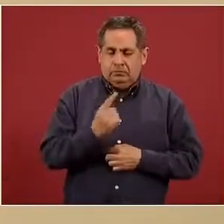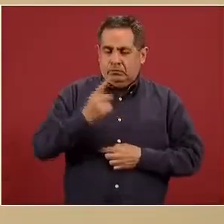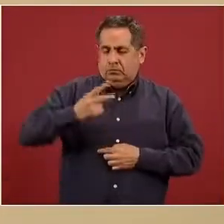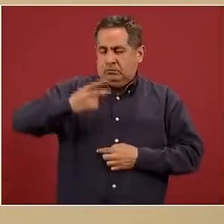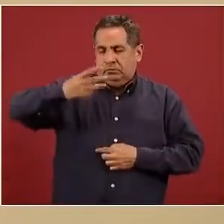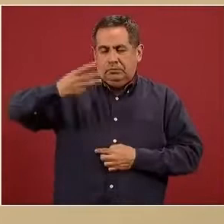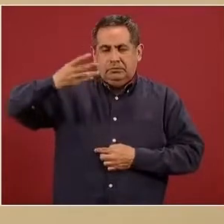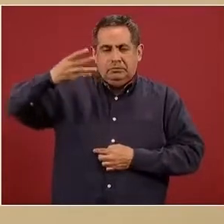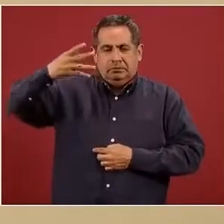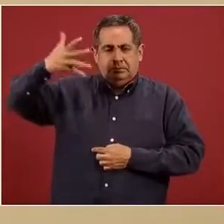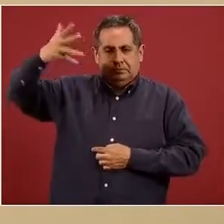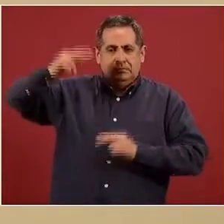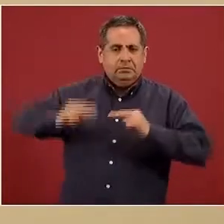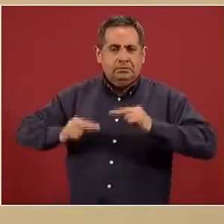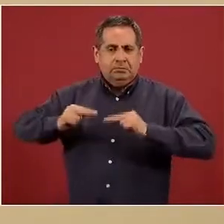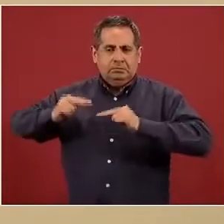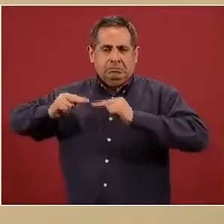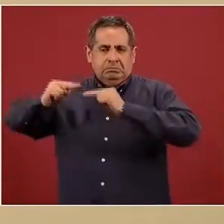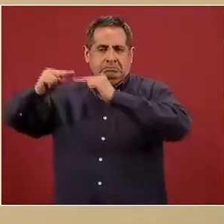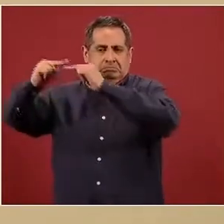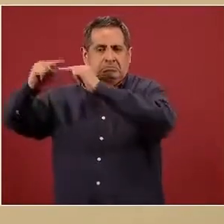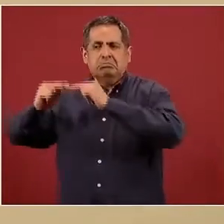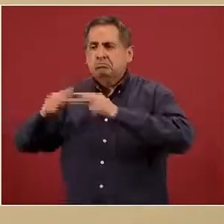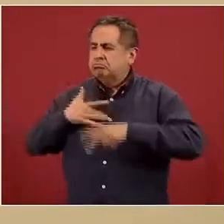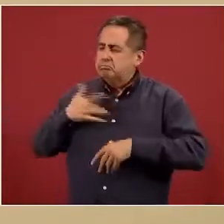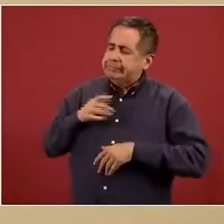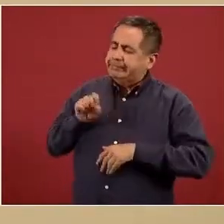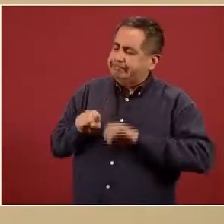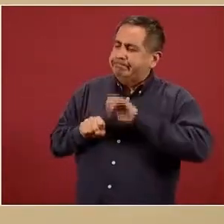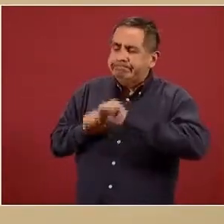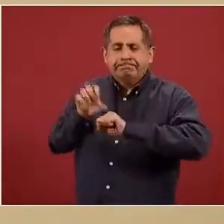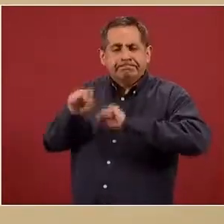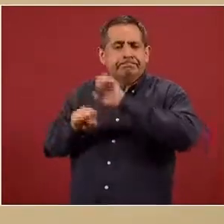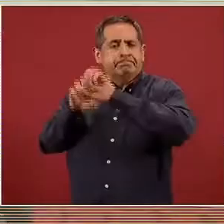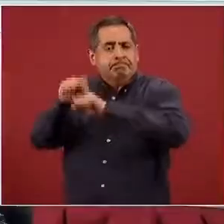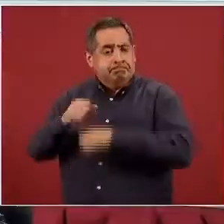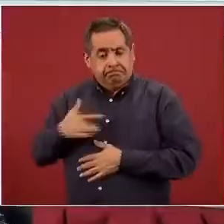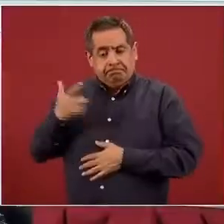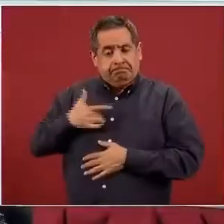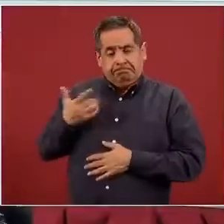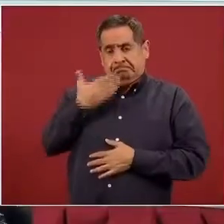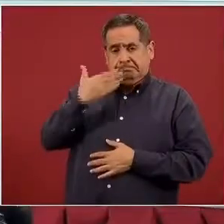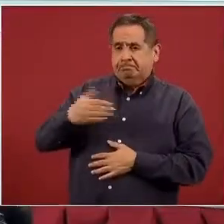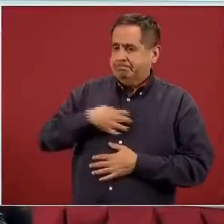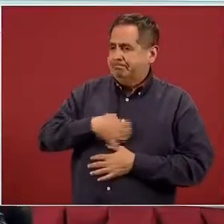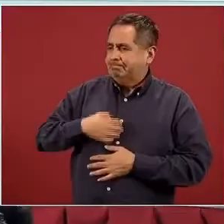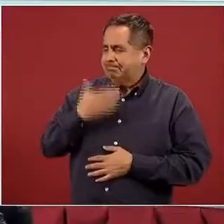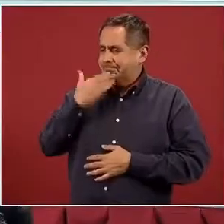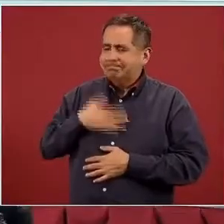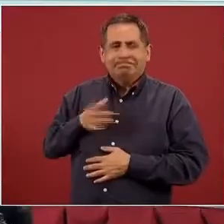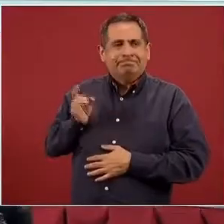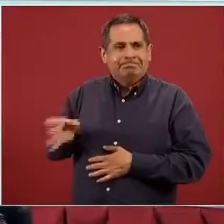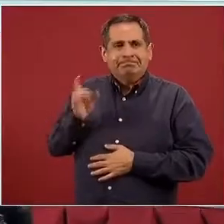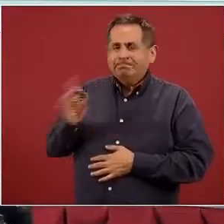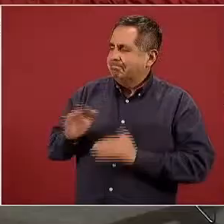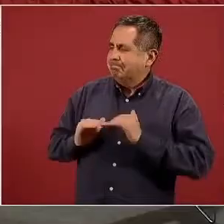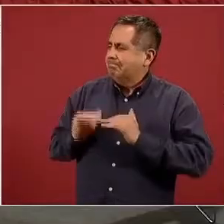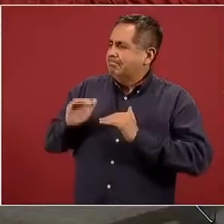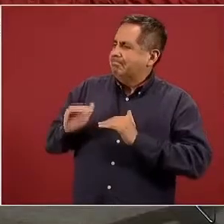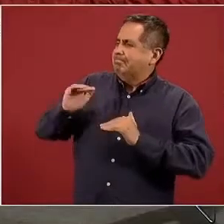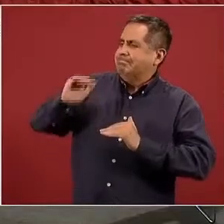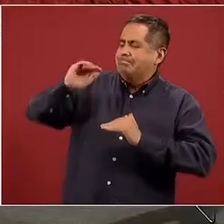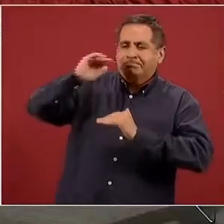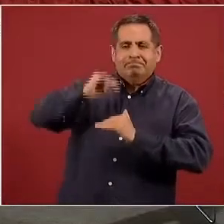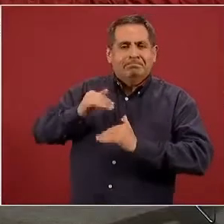subiendo, hasta que pues van como generando esta sensación de que uno puede ser mejor que el